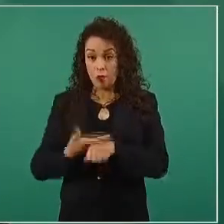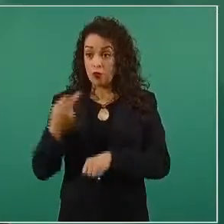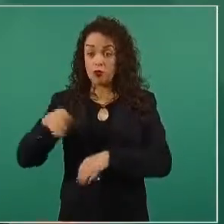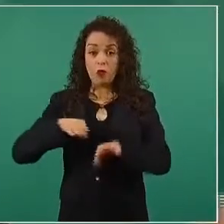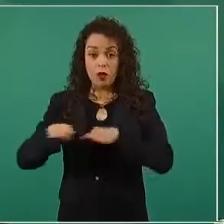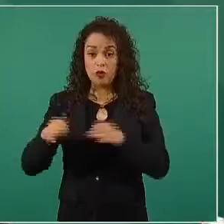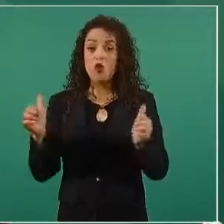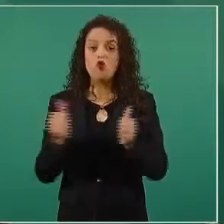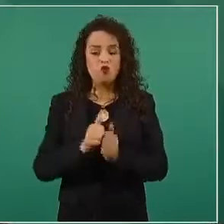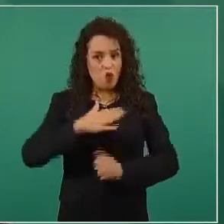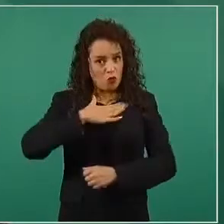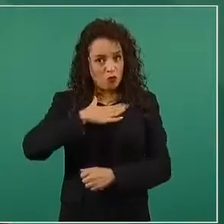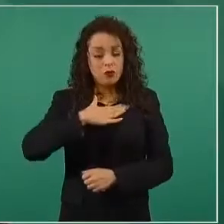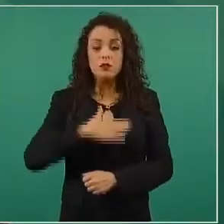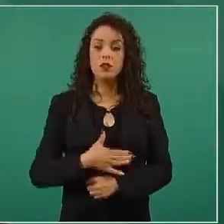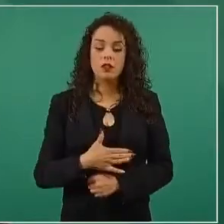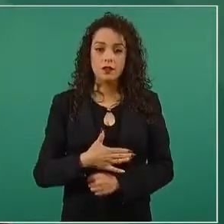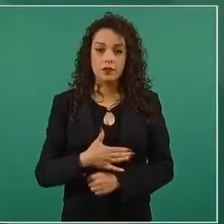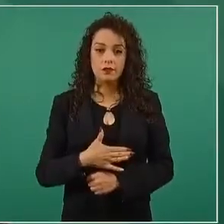Y lo vemos